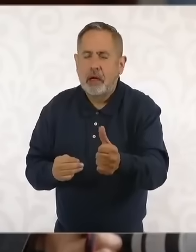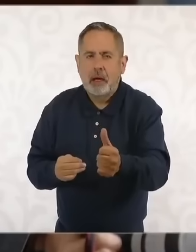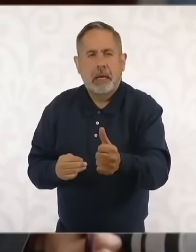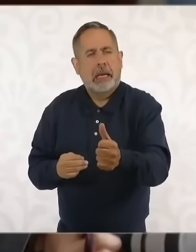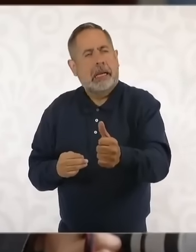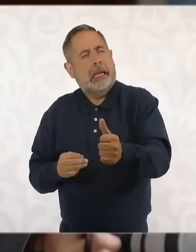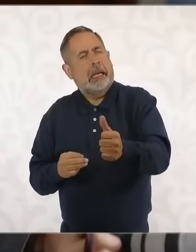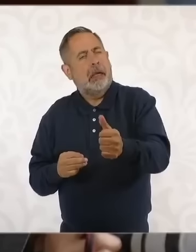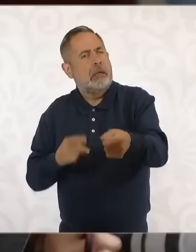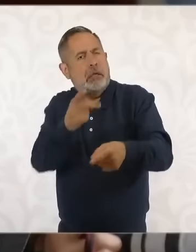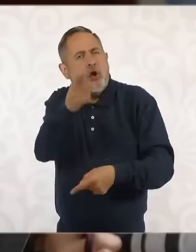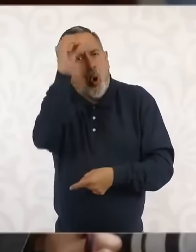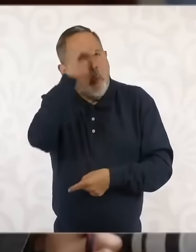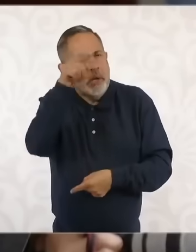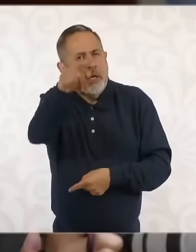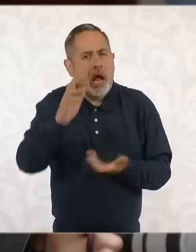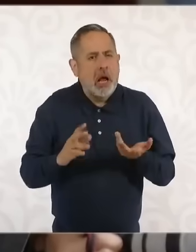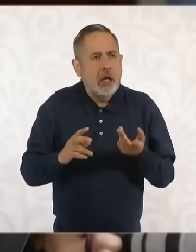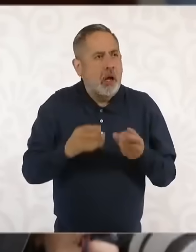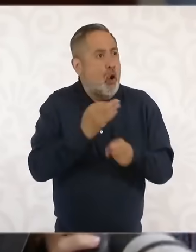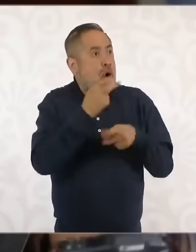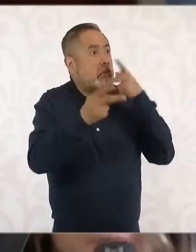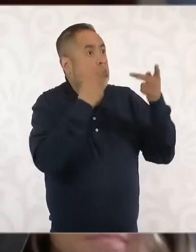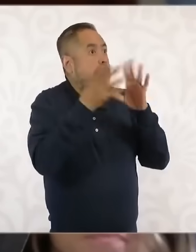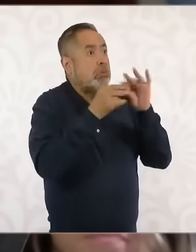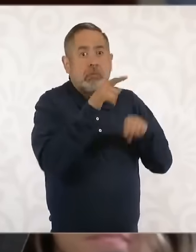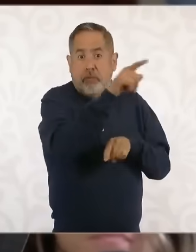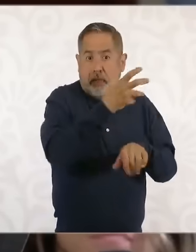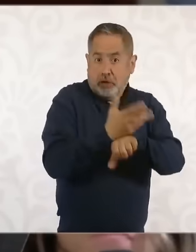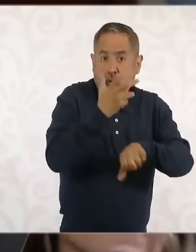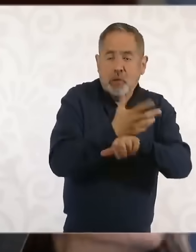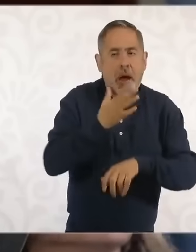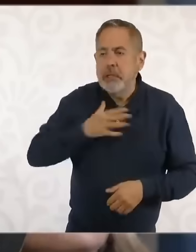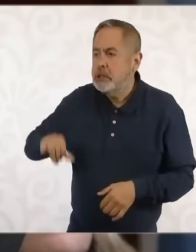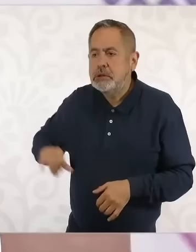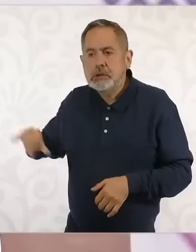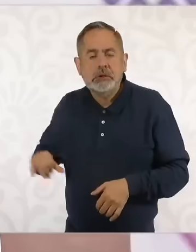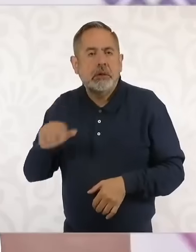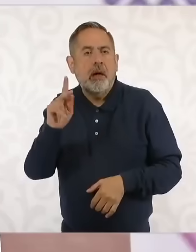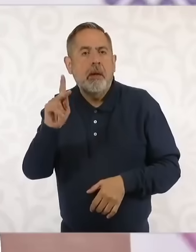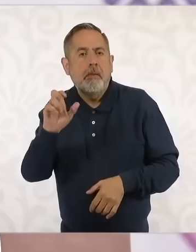la captura de Nicolás Maduro, sino los dichos ya sobre el petróleo que ha hecho Estados Unidos, presidente?